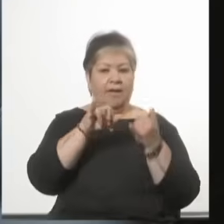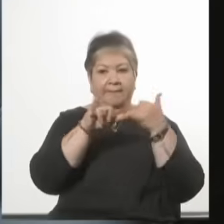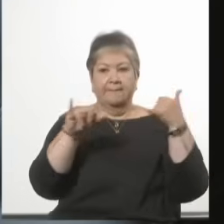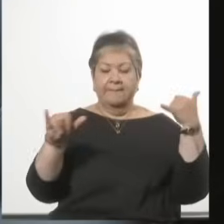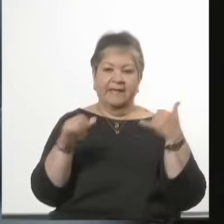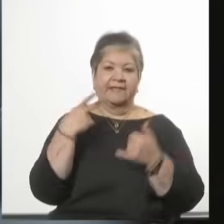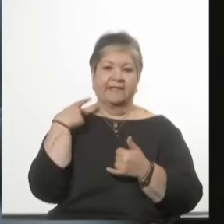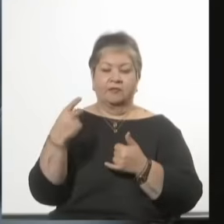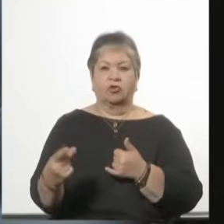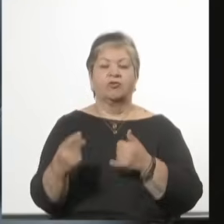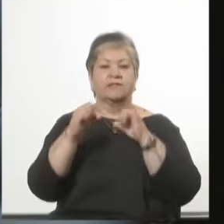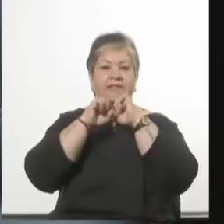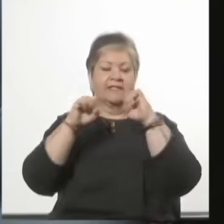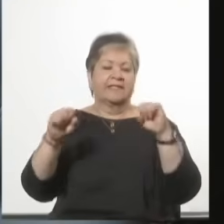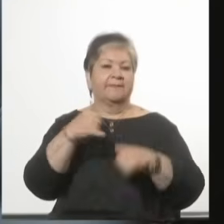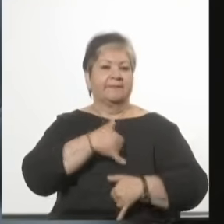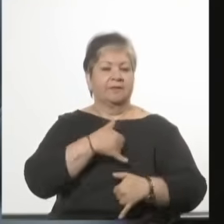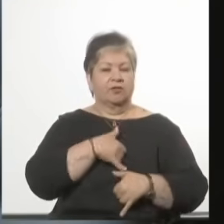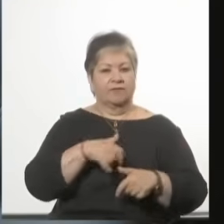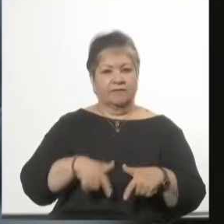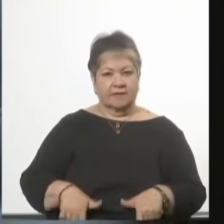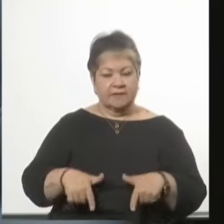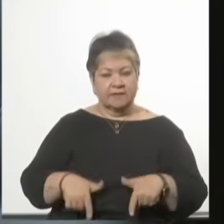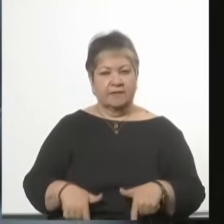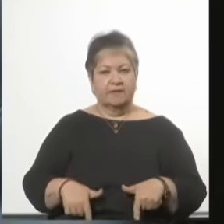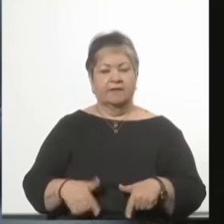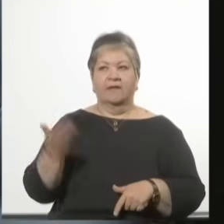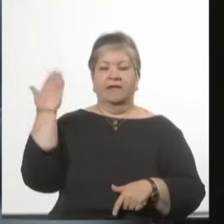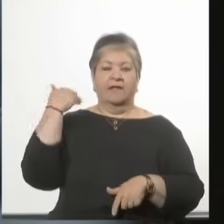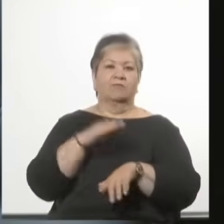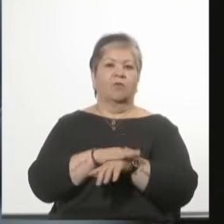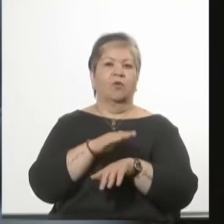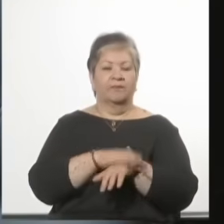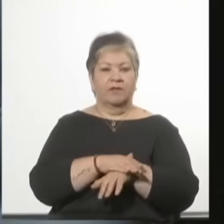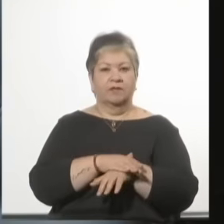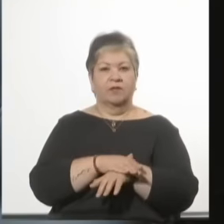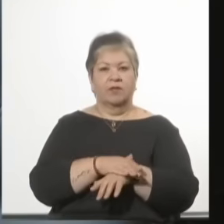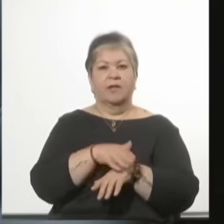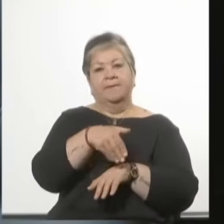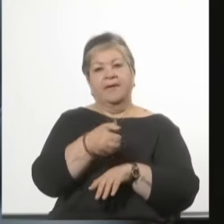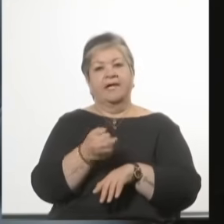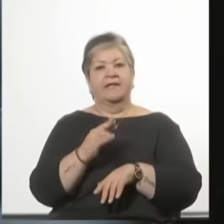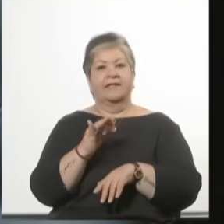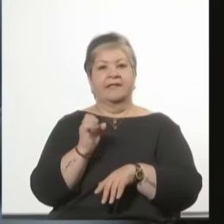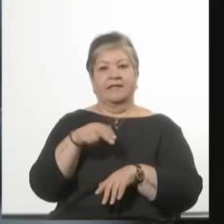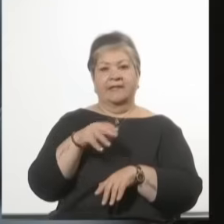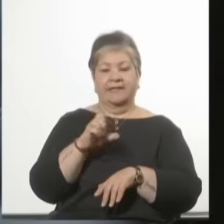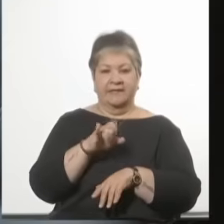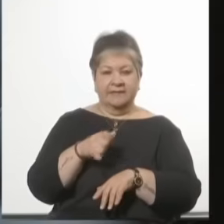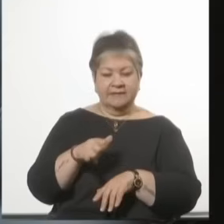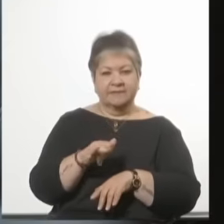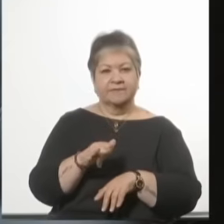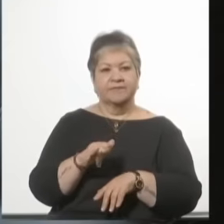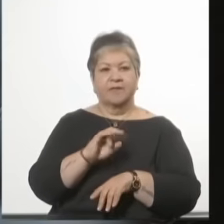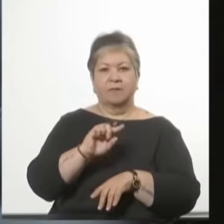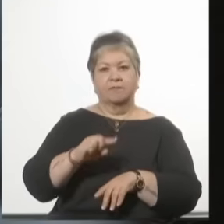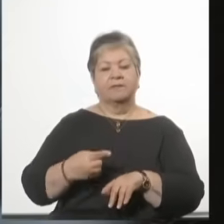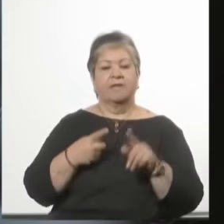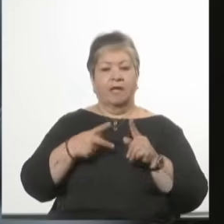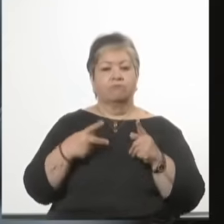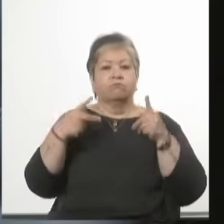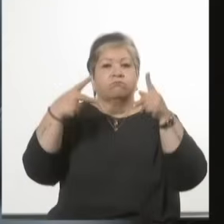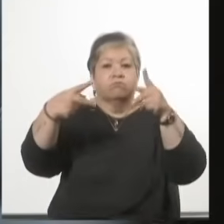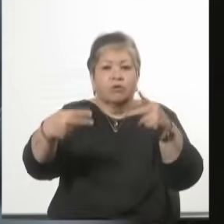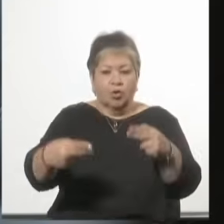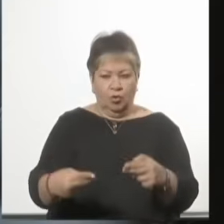de Secretaría del Ministerio de Defensa Nacional de ese momento, el doctor Fabián Martínez, una primera solicitud de prórroga de